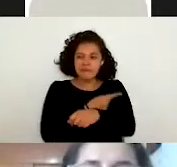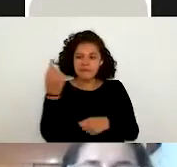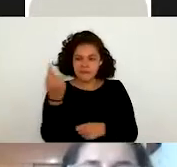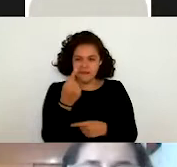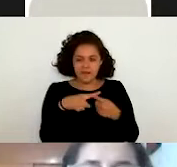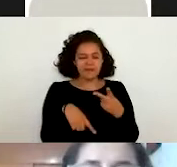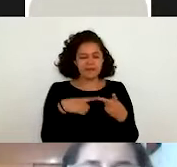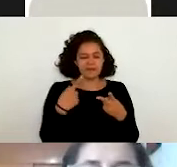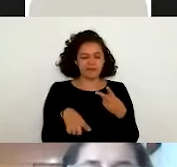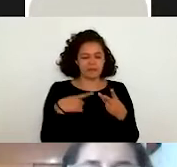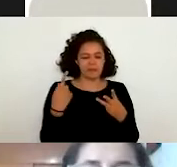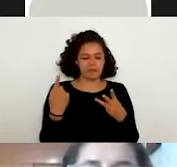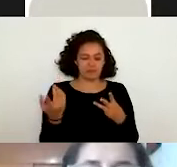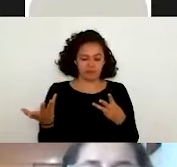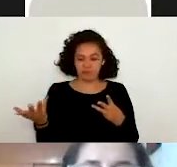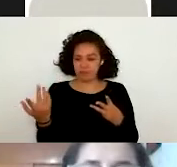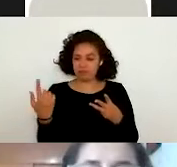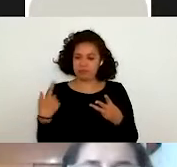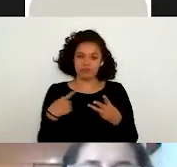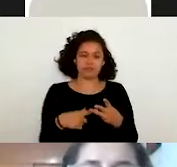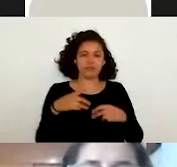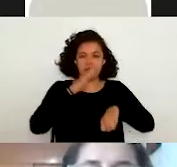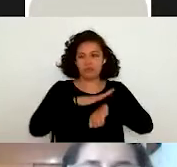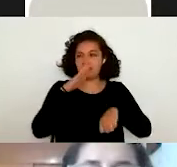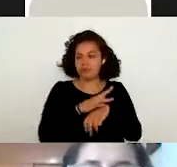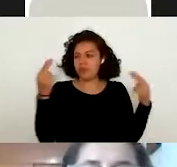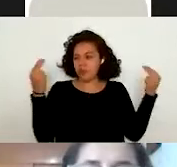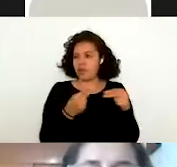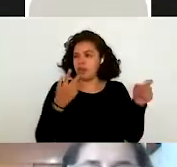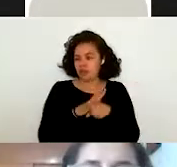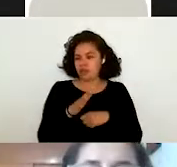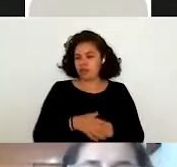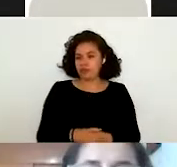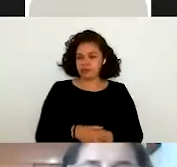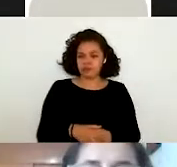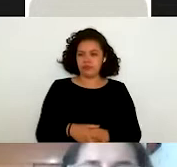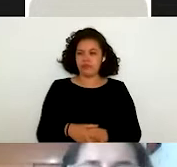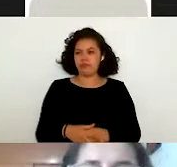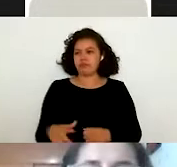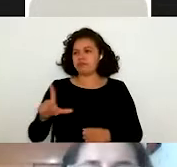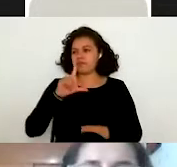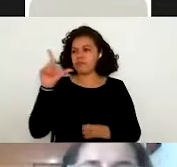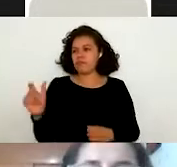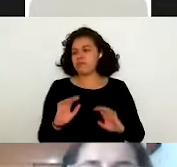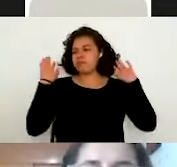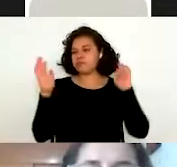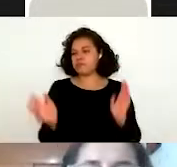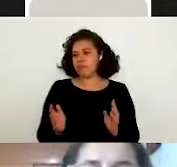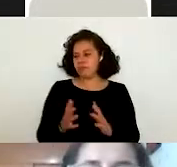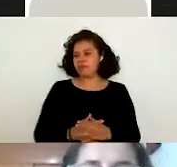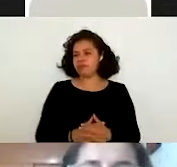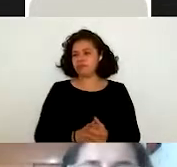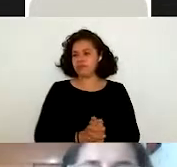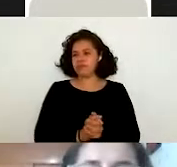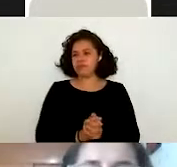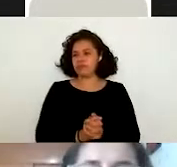son lo más urgente que se debe de atender? Y a partir de ahí, ya sea que esté yo fundamentada